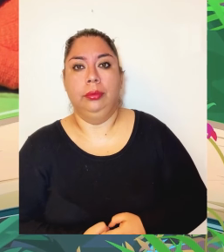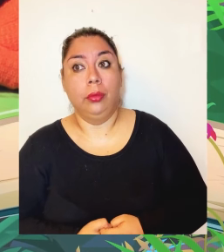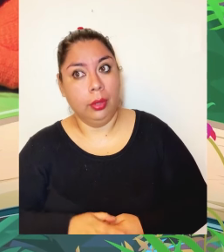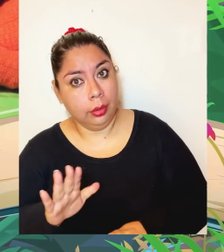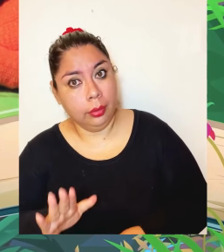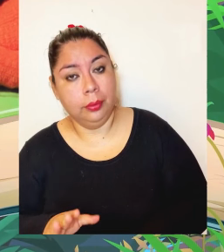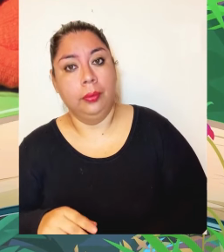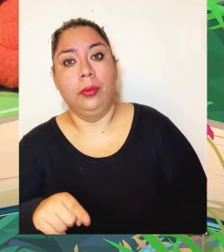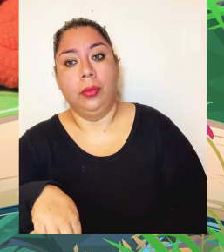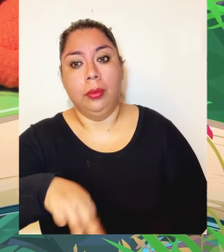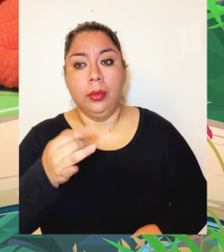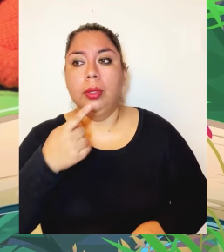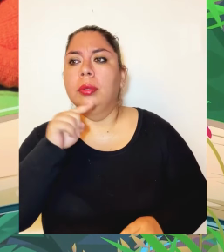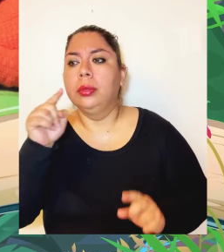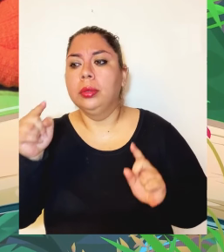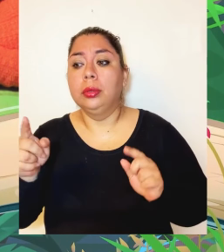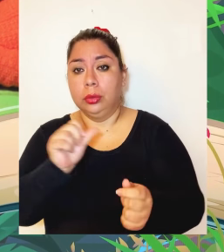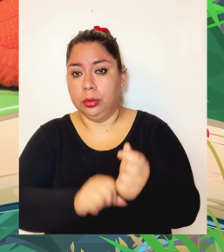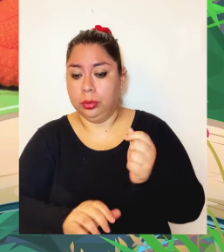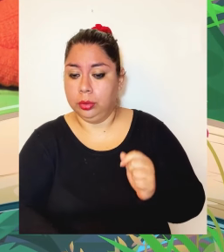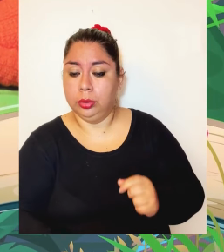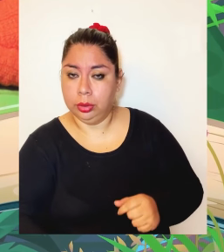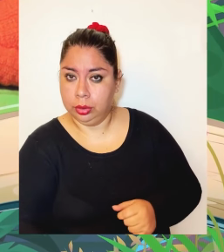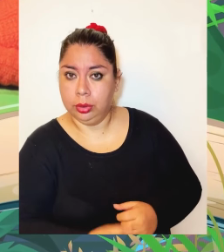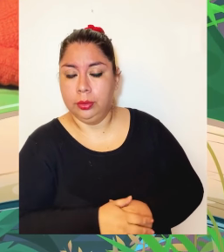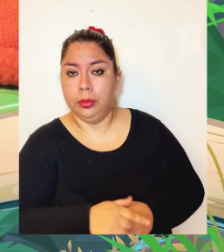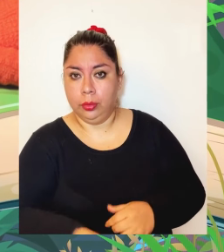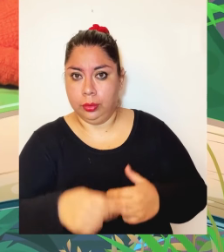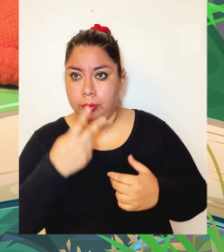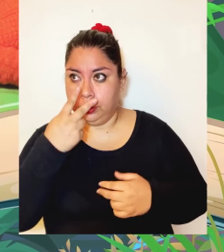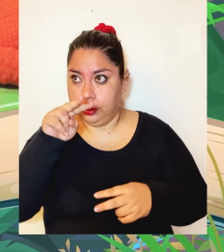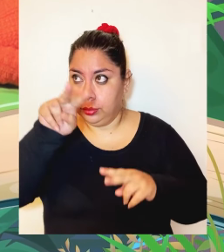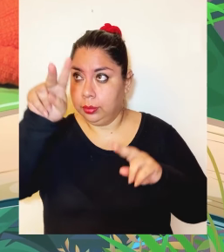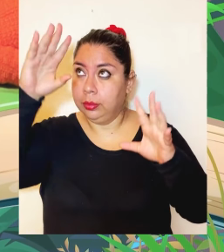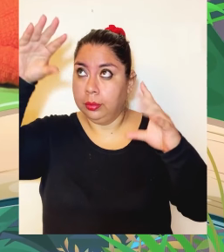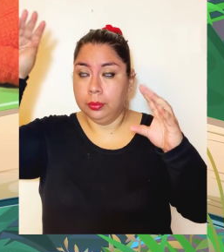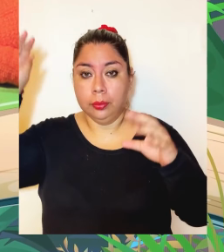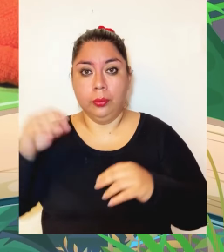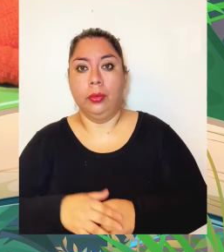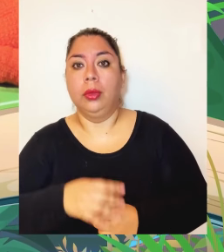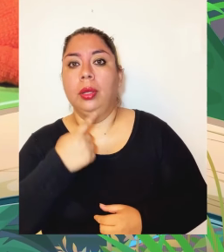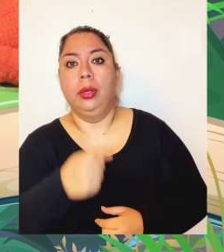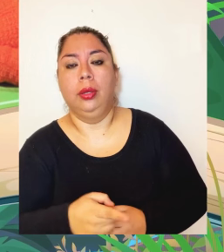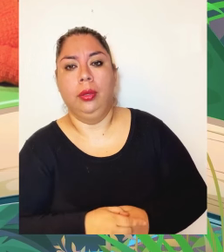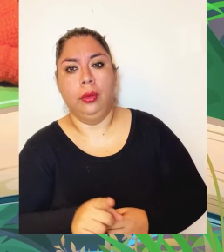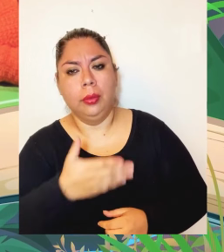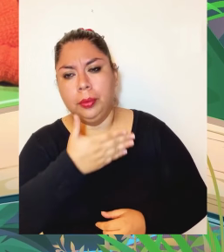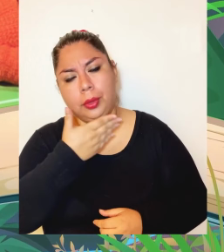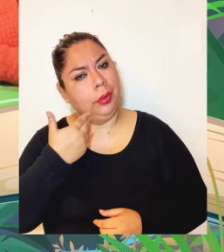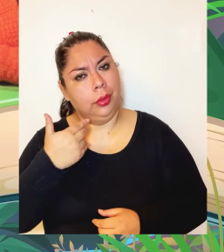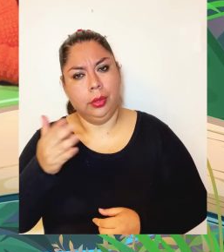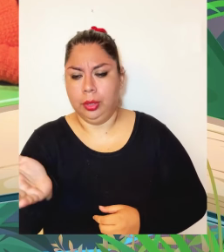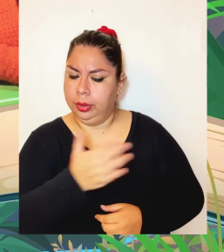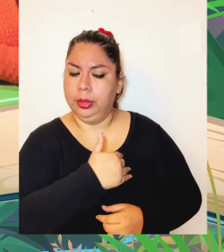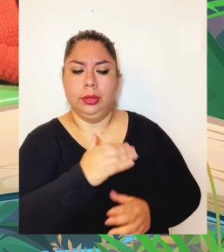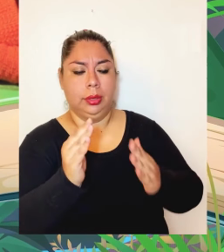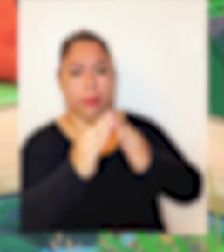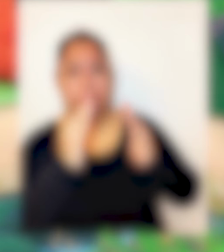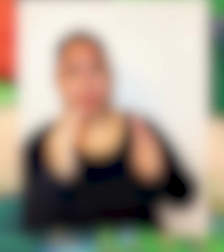Mana pay con el ser gancucho. Hina mi cajanin, ya ni tanta. Uyet jawashes